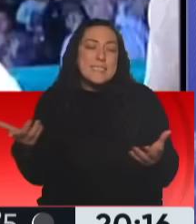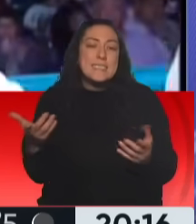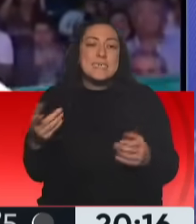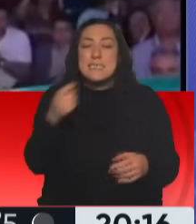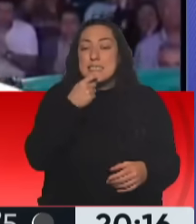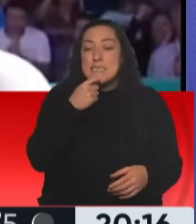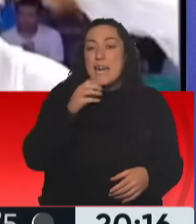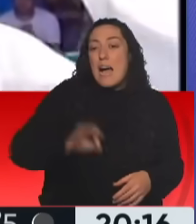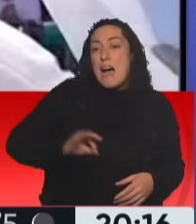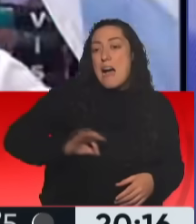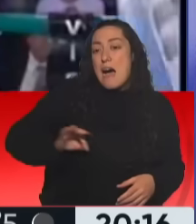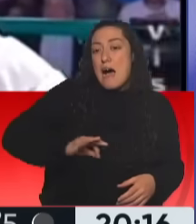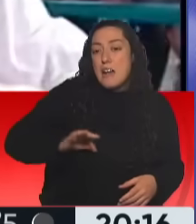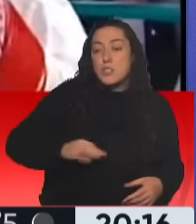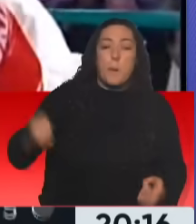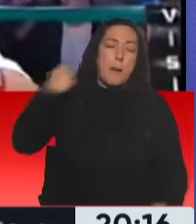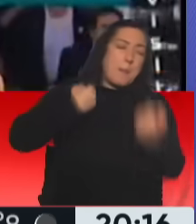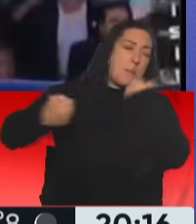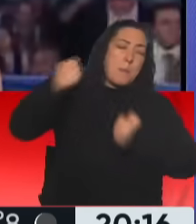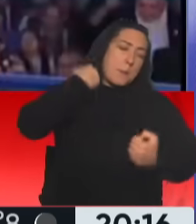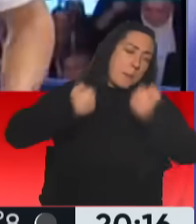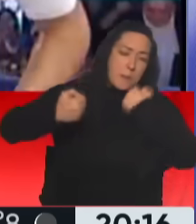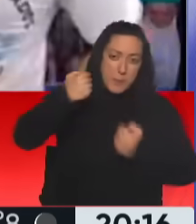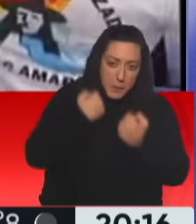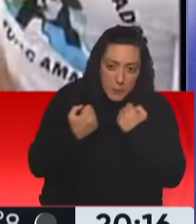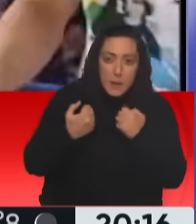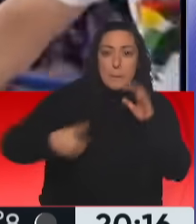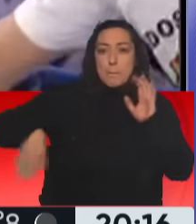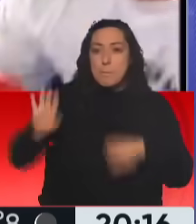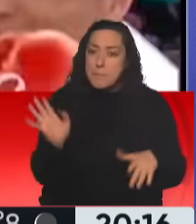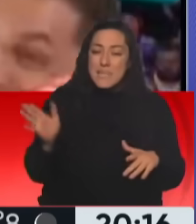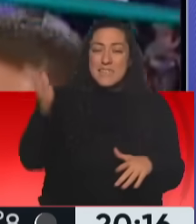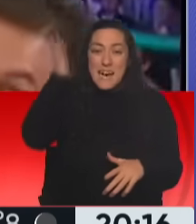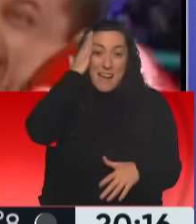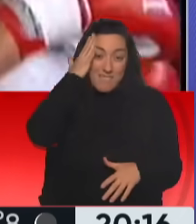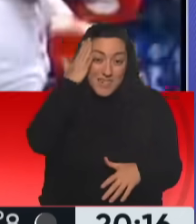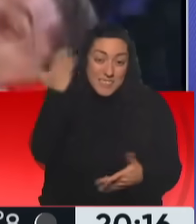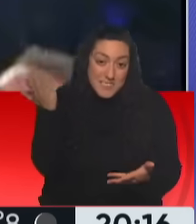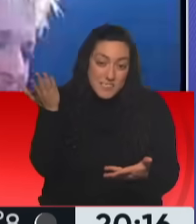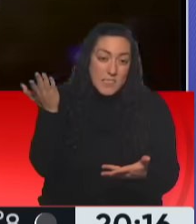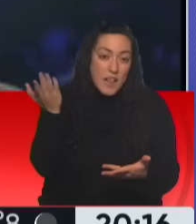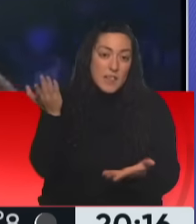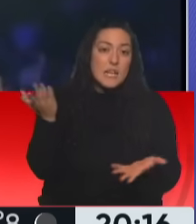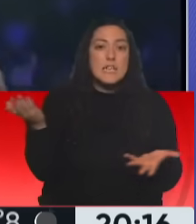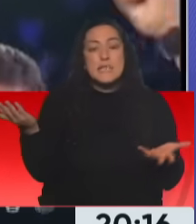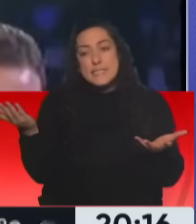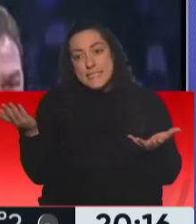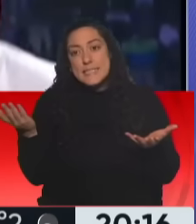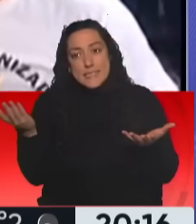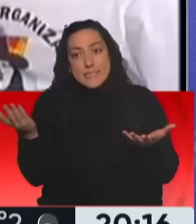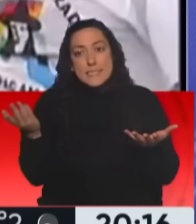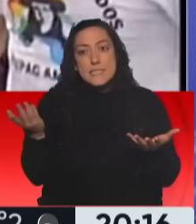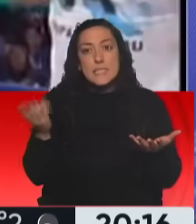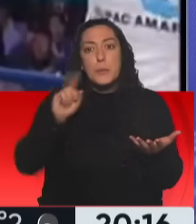durante muchos años y ha recibido golpes o impactos, especialmente en la zona de la cabeza, en el cráneo, se